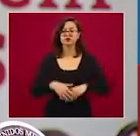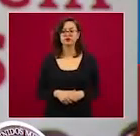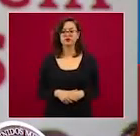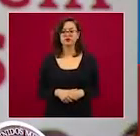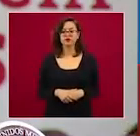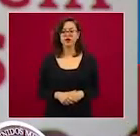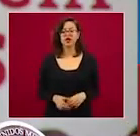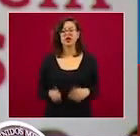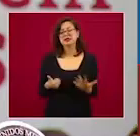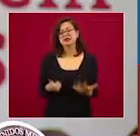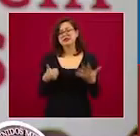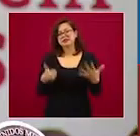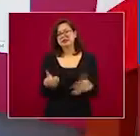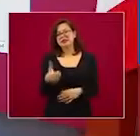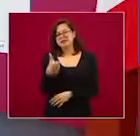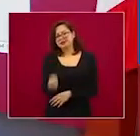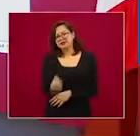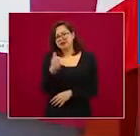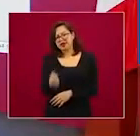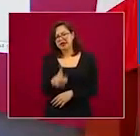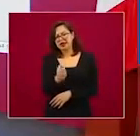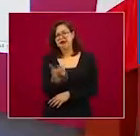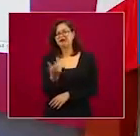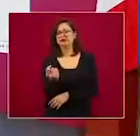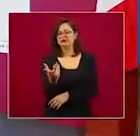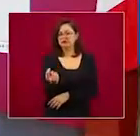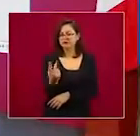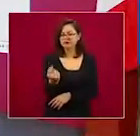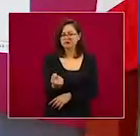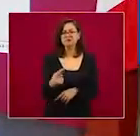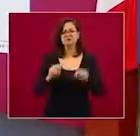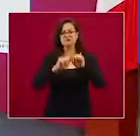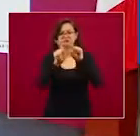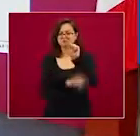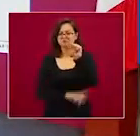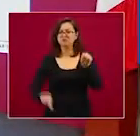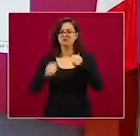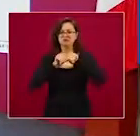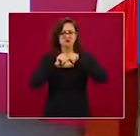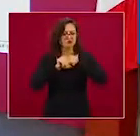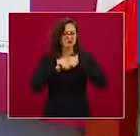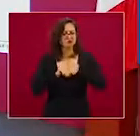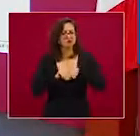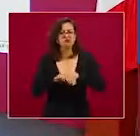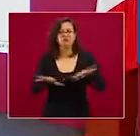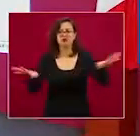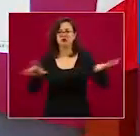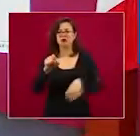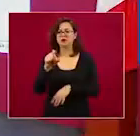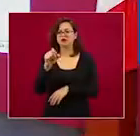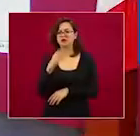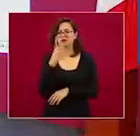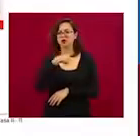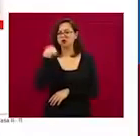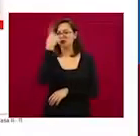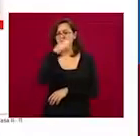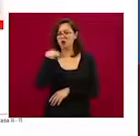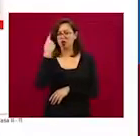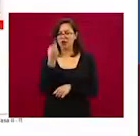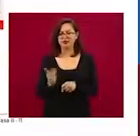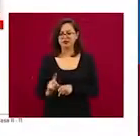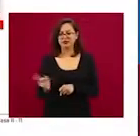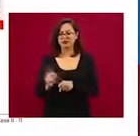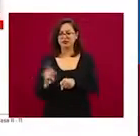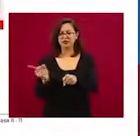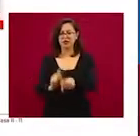canales de televisión lograremos una amplia cobertura nacional, 24 horas al día, durante siete días